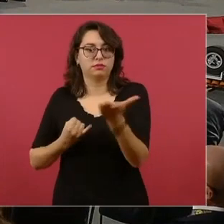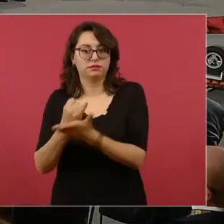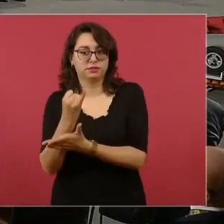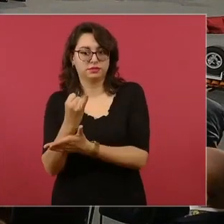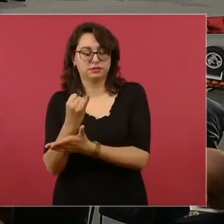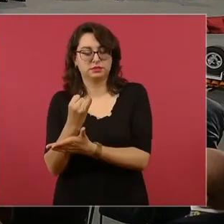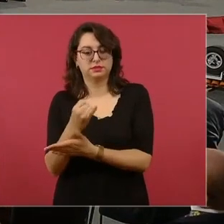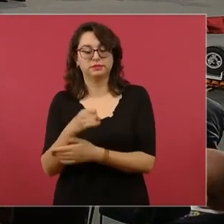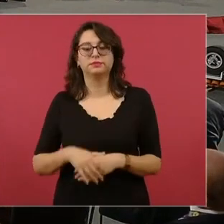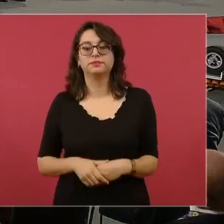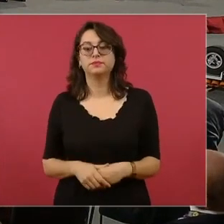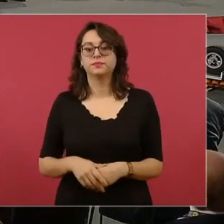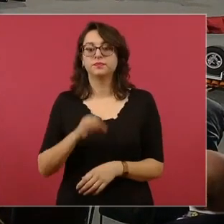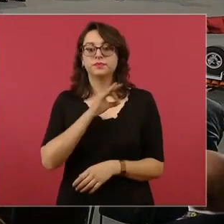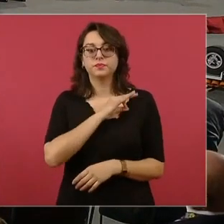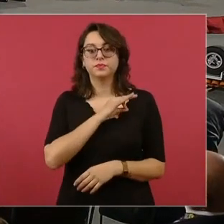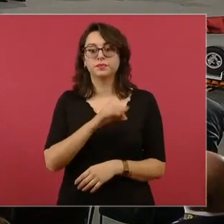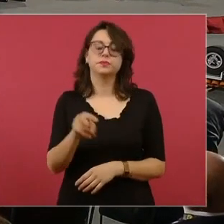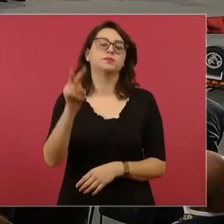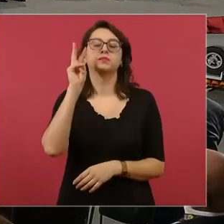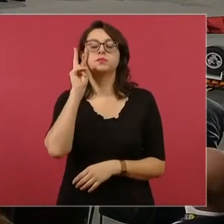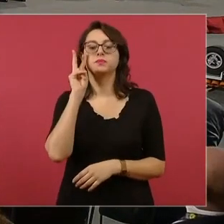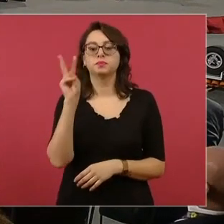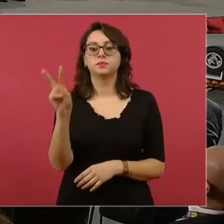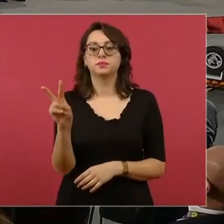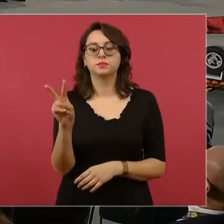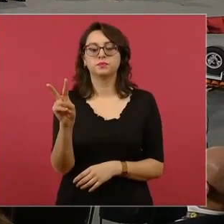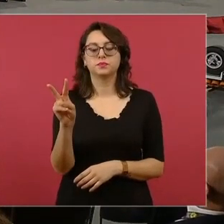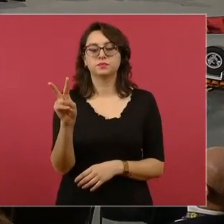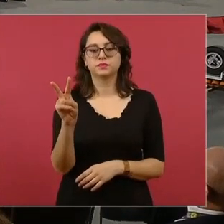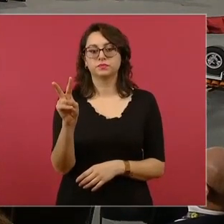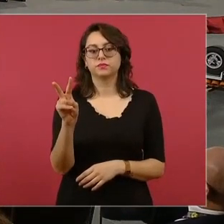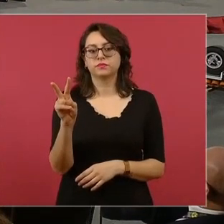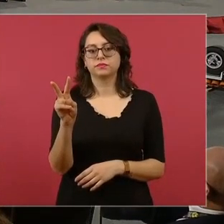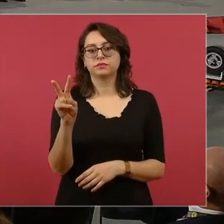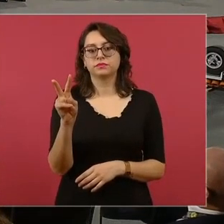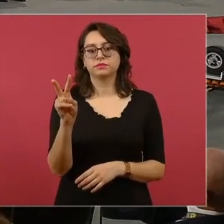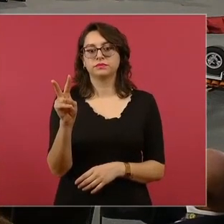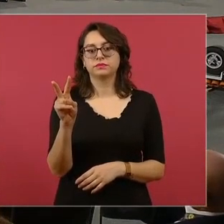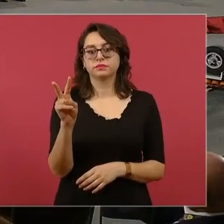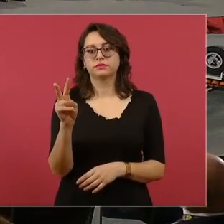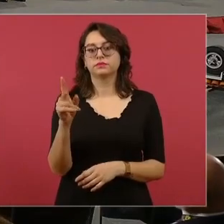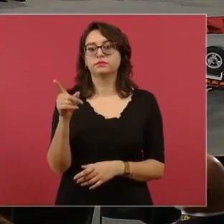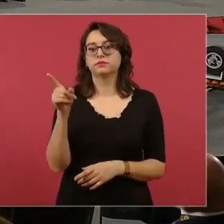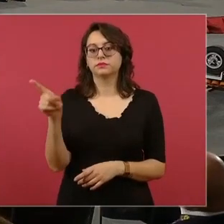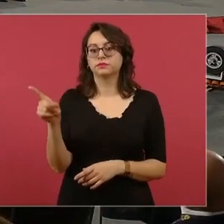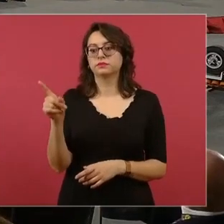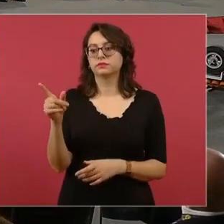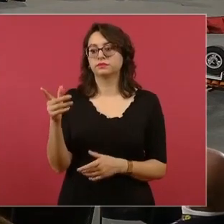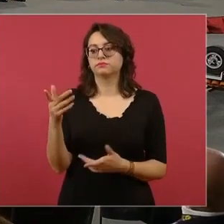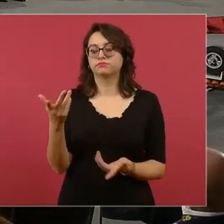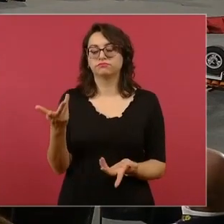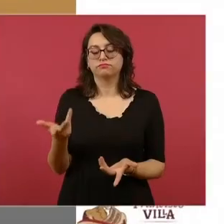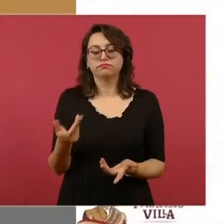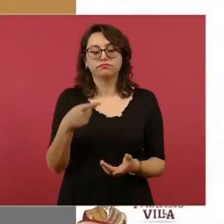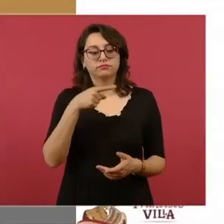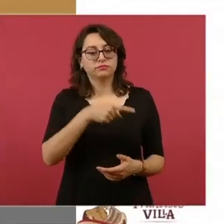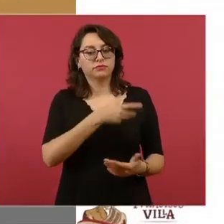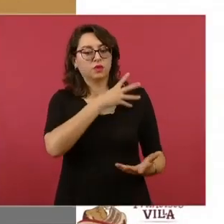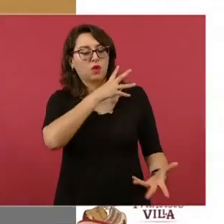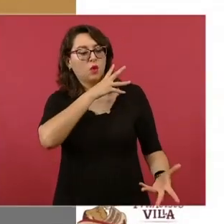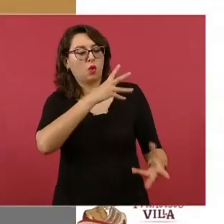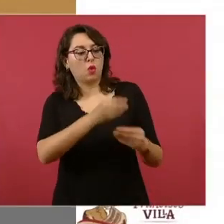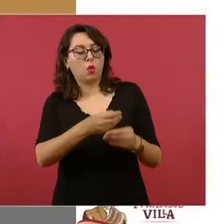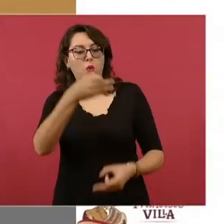ver en este diagrama, La Corte conocerá hoy de este asunto, pero antes